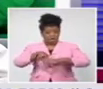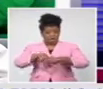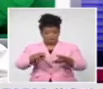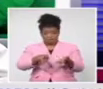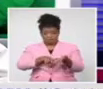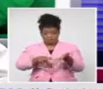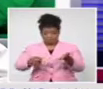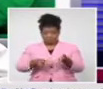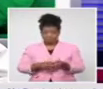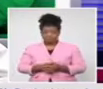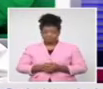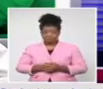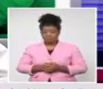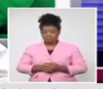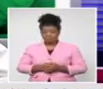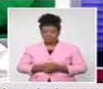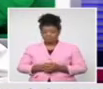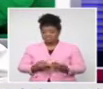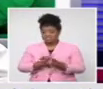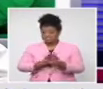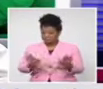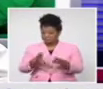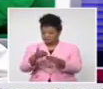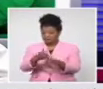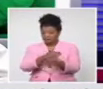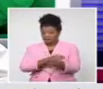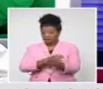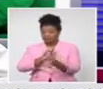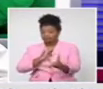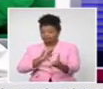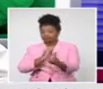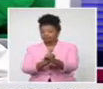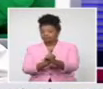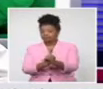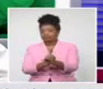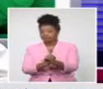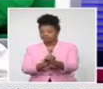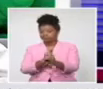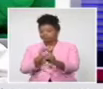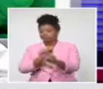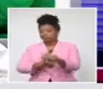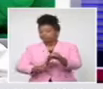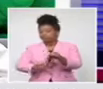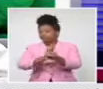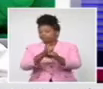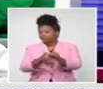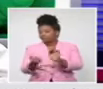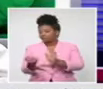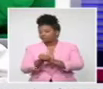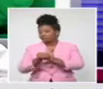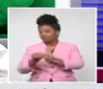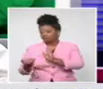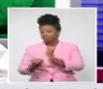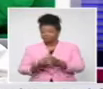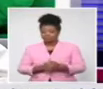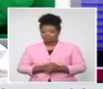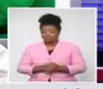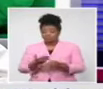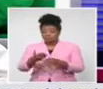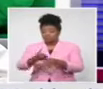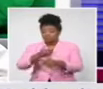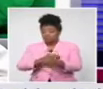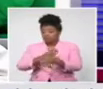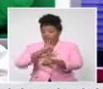Habana, que ya previamente era contacto de un caso confirmado, que tenía como antecedentes